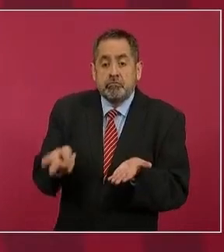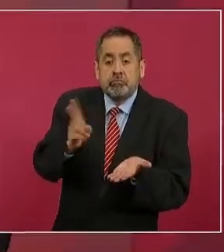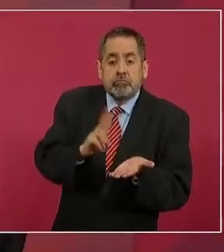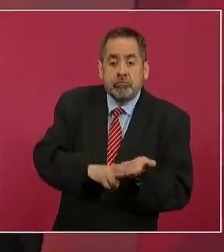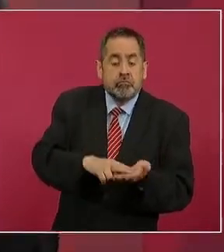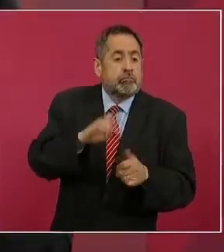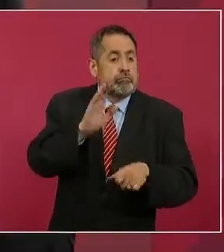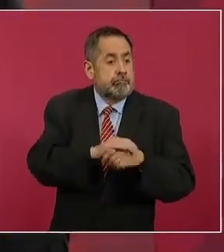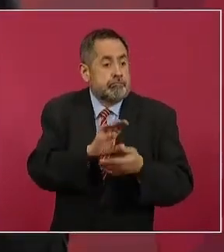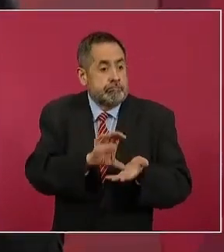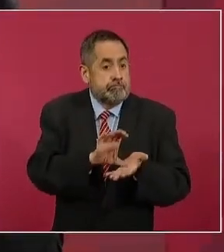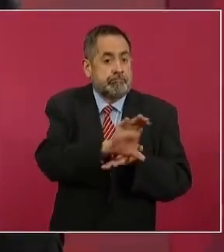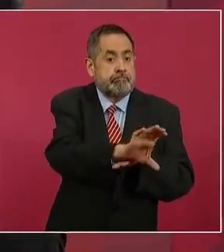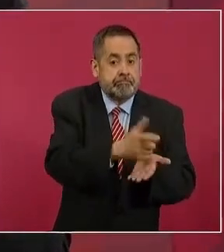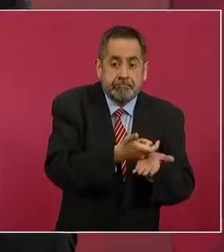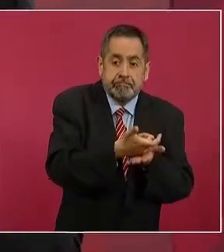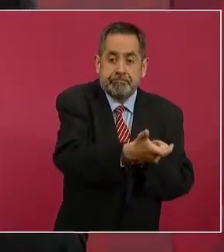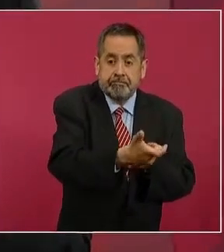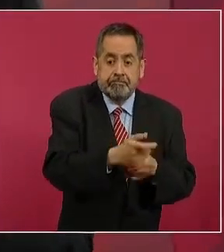otro sueldo,